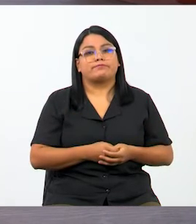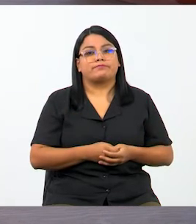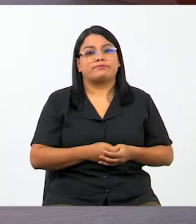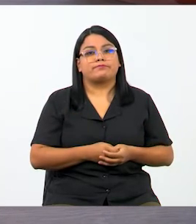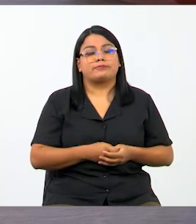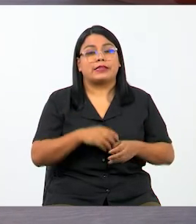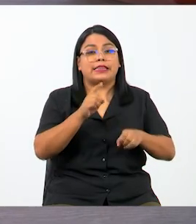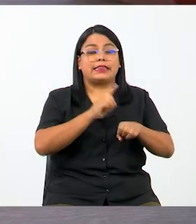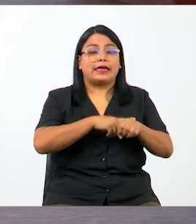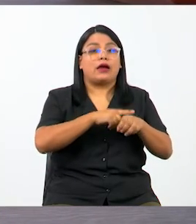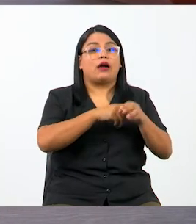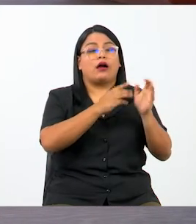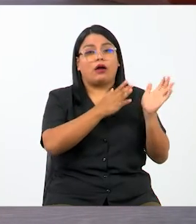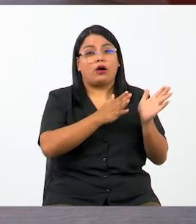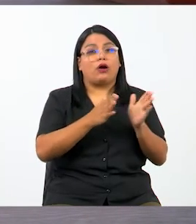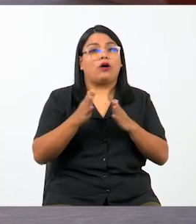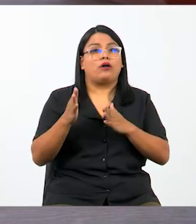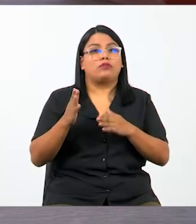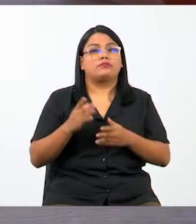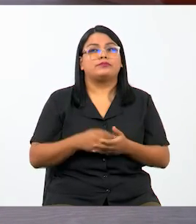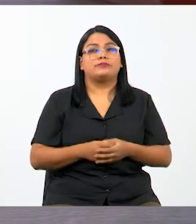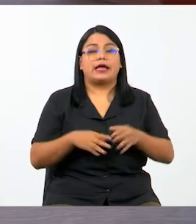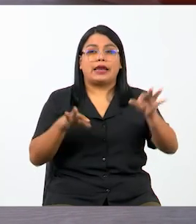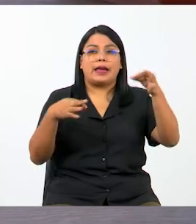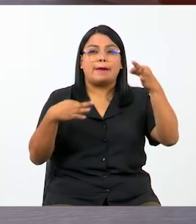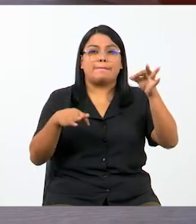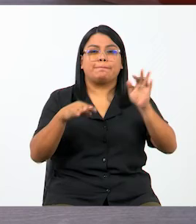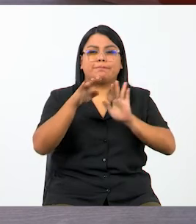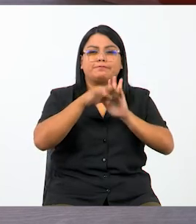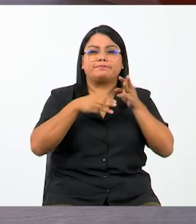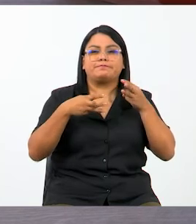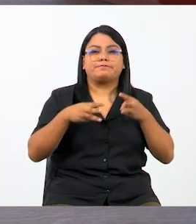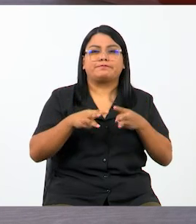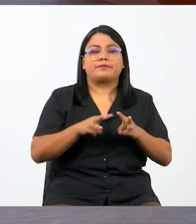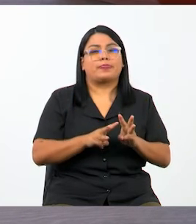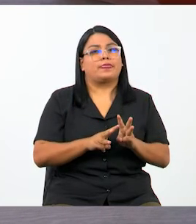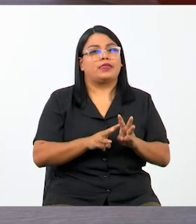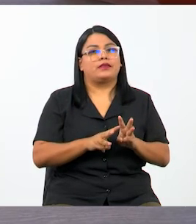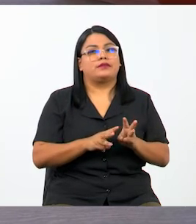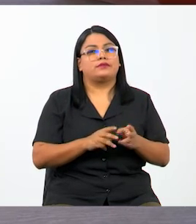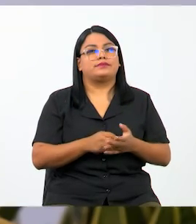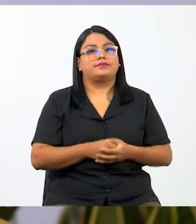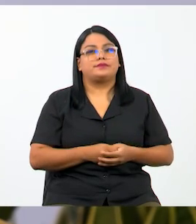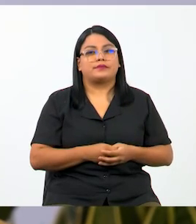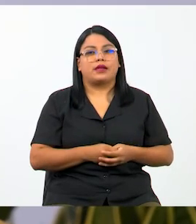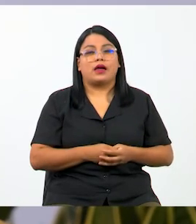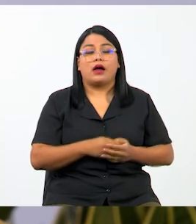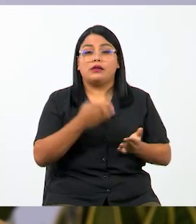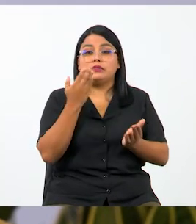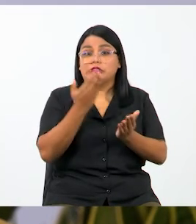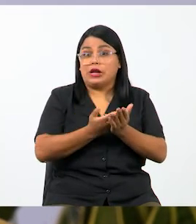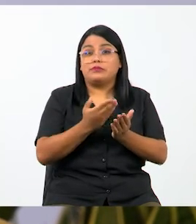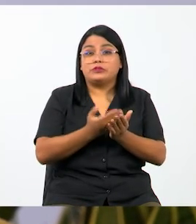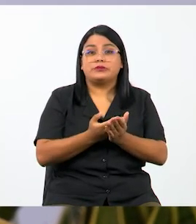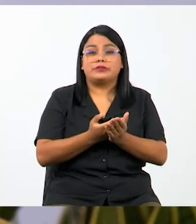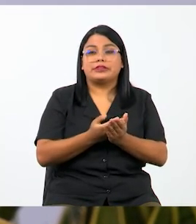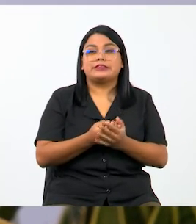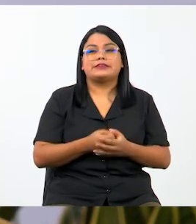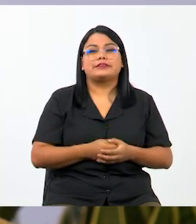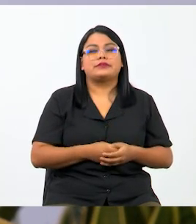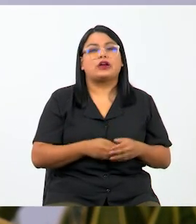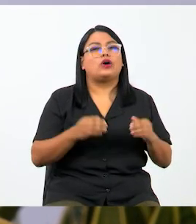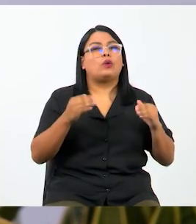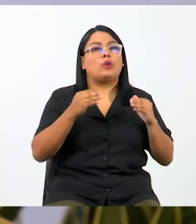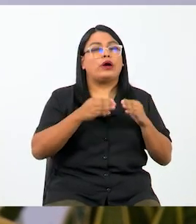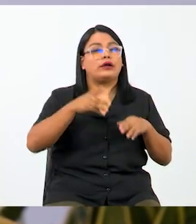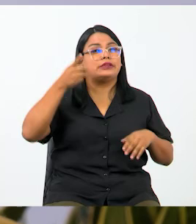primeras páginas de la guía encontraremos una propuesta de jornalización y también para los docentes que asistan